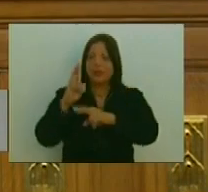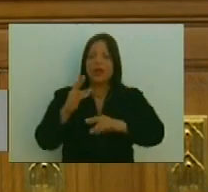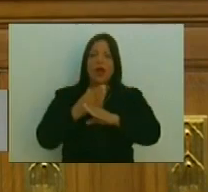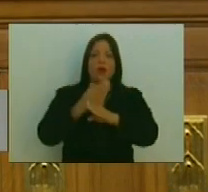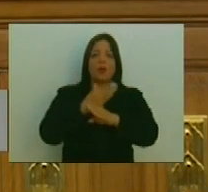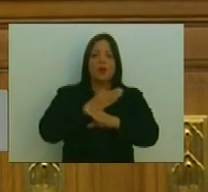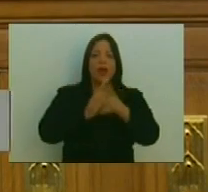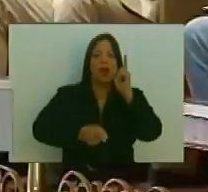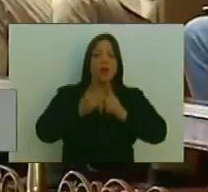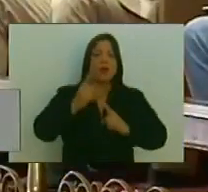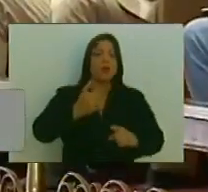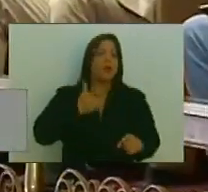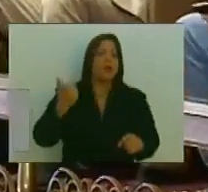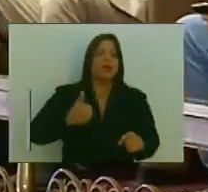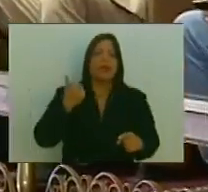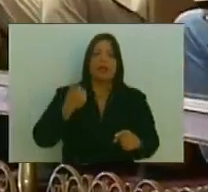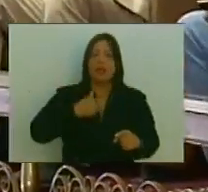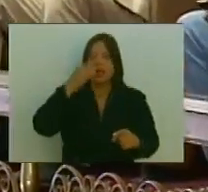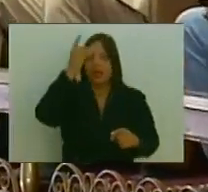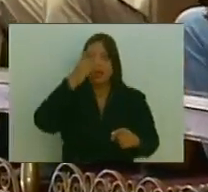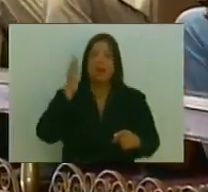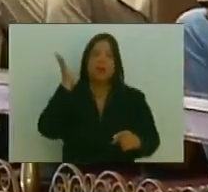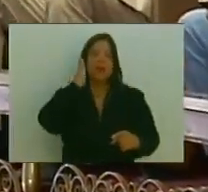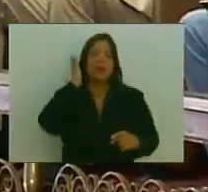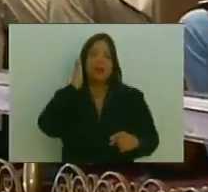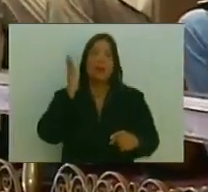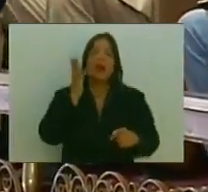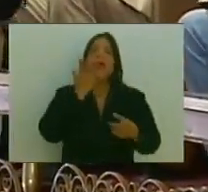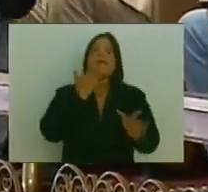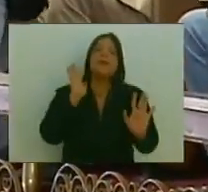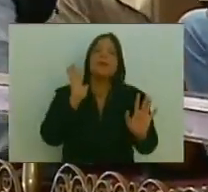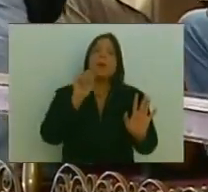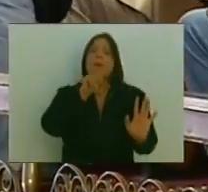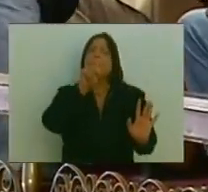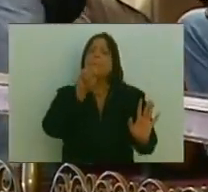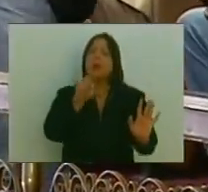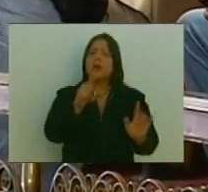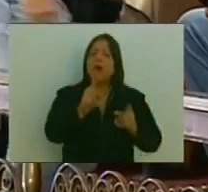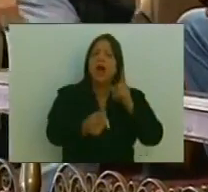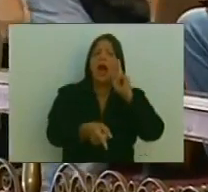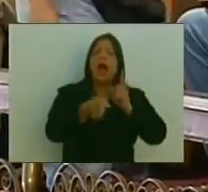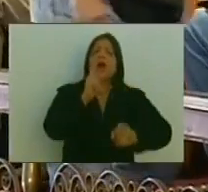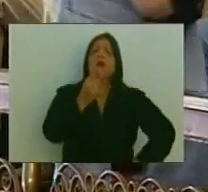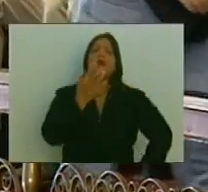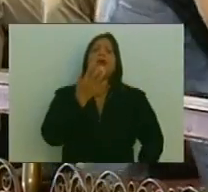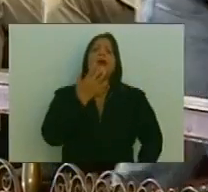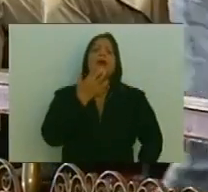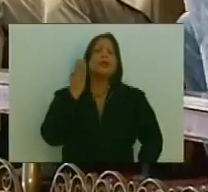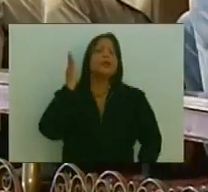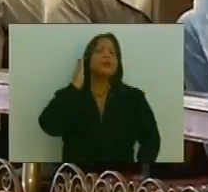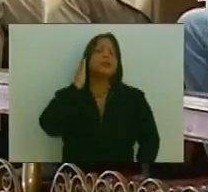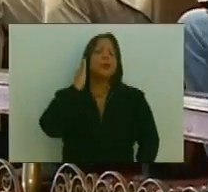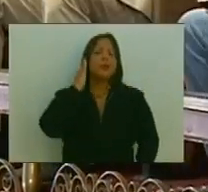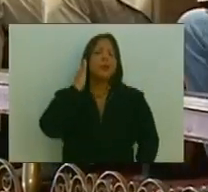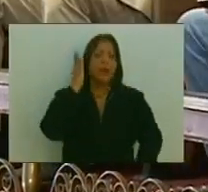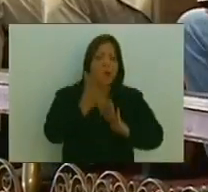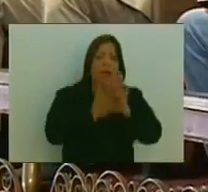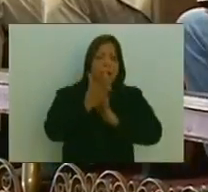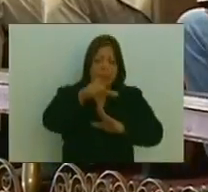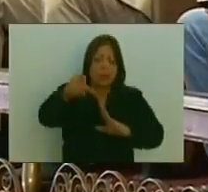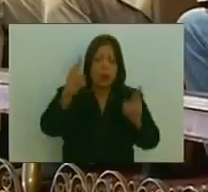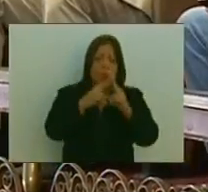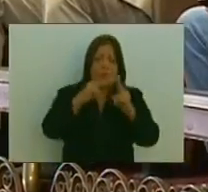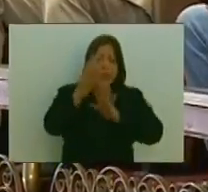con algún tipo de discapacidad auditiva. Pregunto, ¿alguno que no sea de la comunidad sorda maneja la lengua de